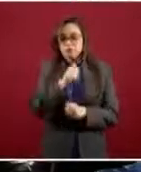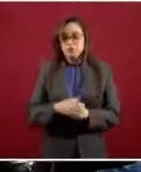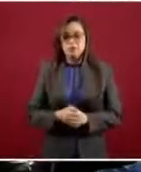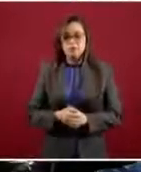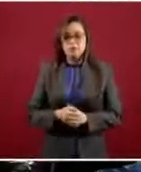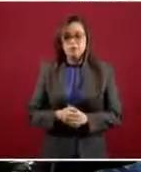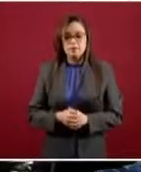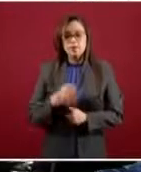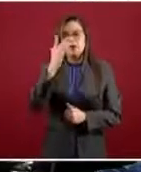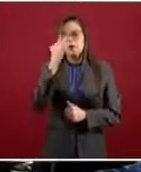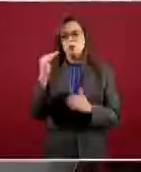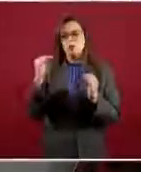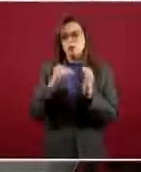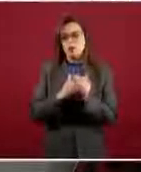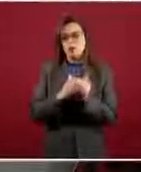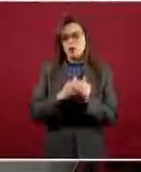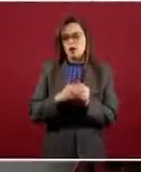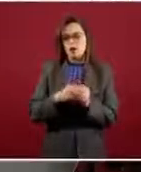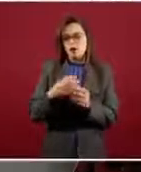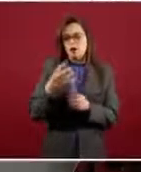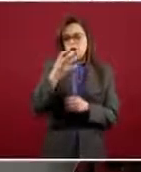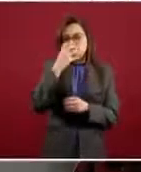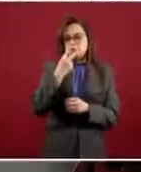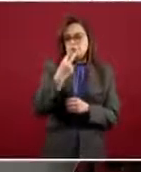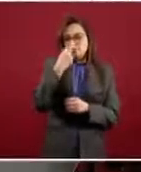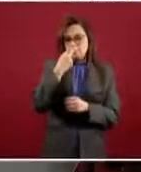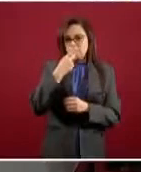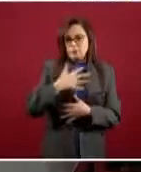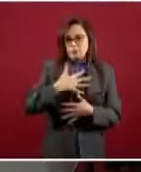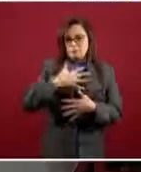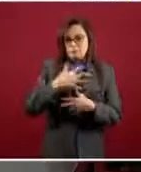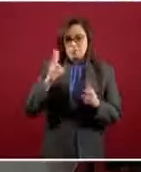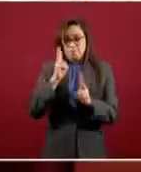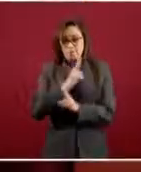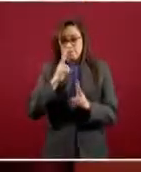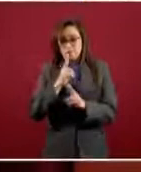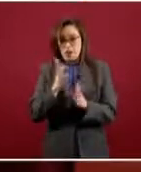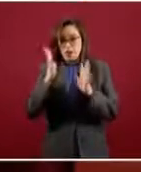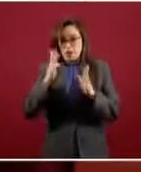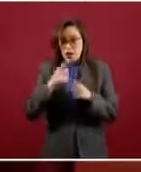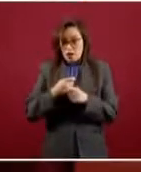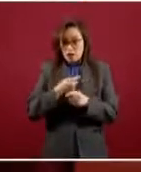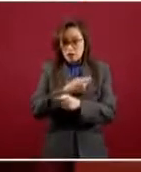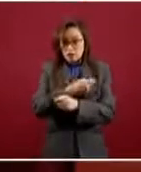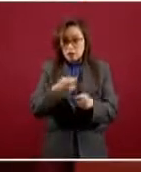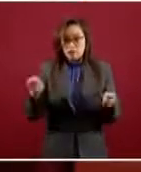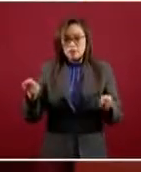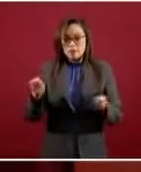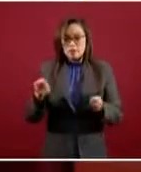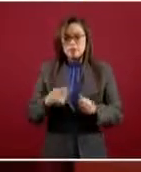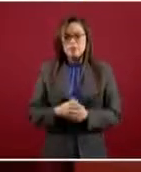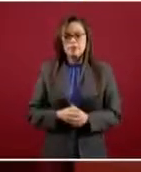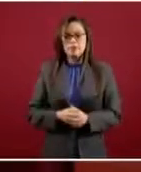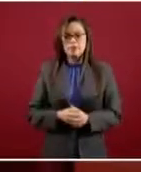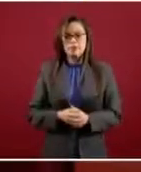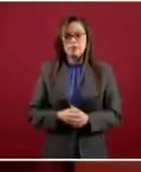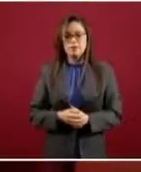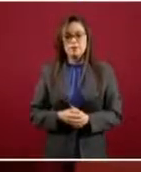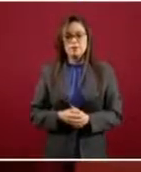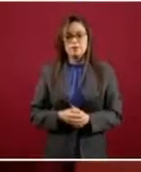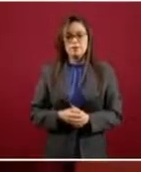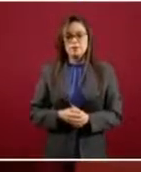50,000 ventiladores, si nos puede comentar, ¿ya están distribuyéndose? ¿Cuál es el proceso para que ya estén pues